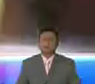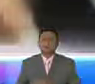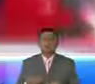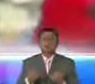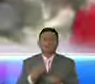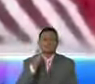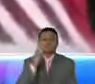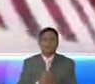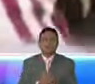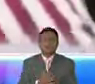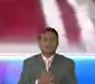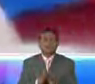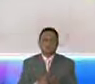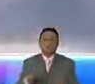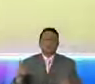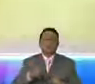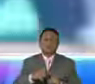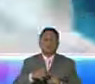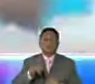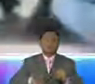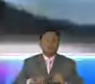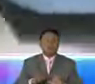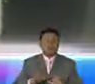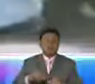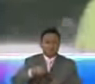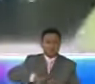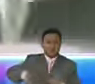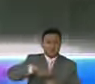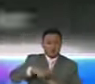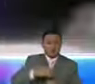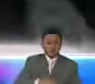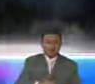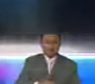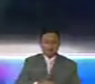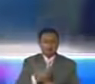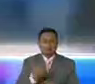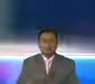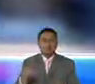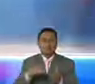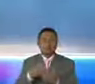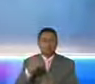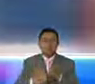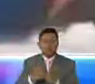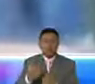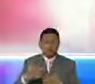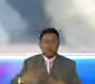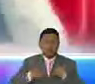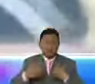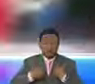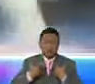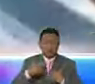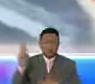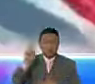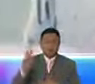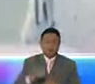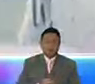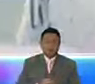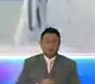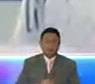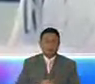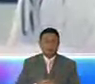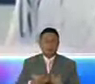Momento de una pausa en el Comercio TV, amigos, y más adelante, nueva jornada de intensas protestas en Venezuela. Se